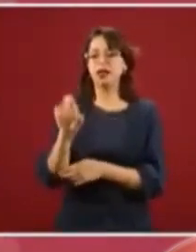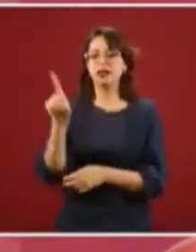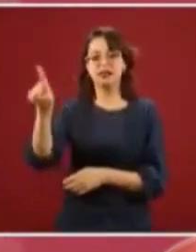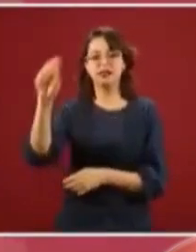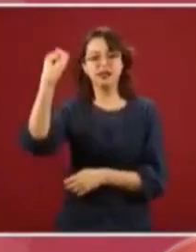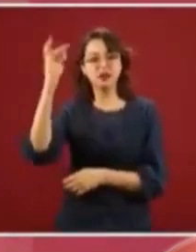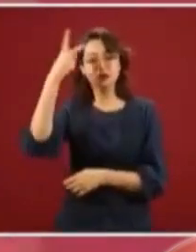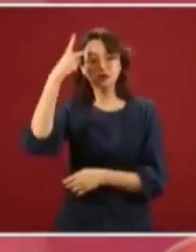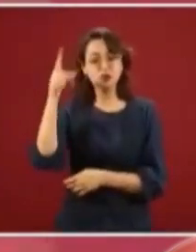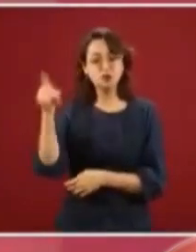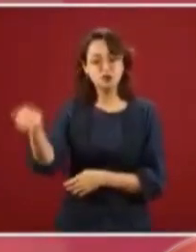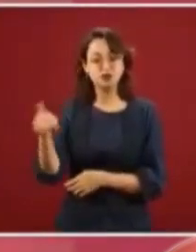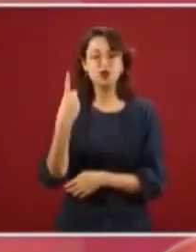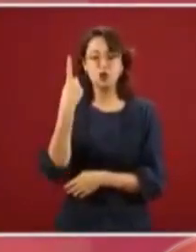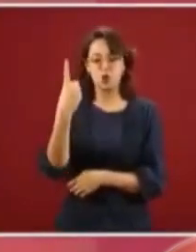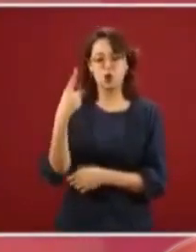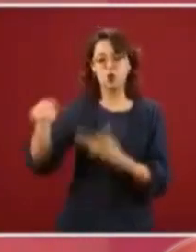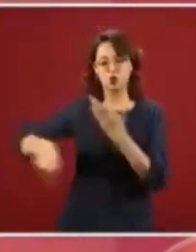Potosí,